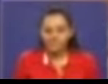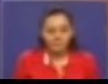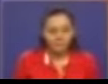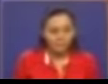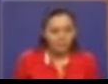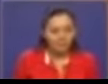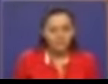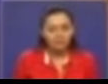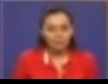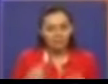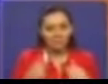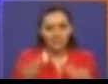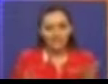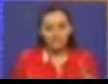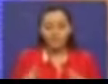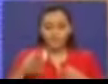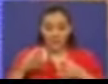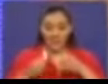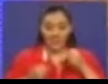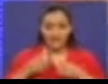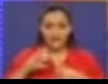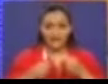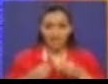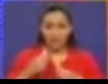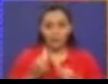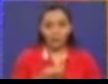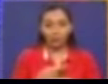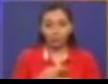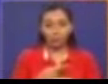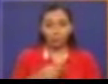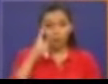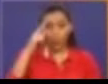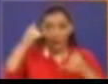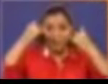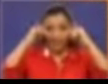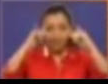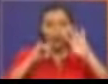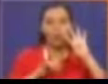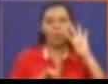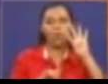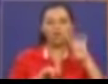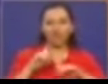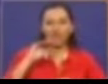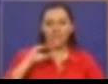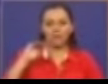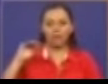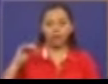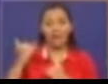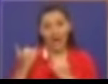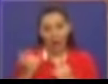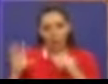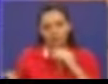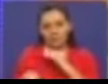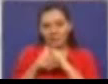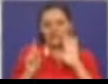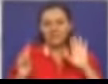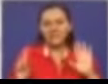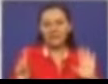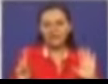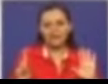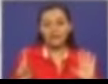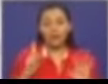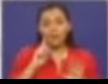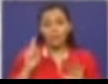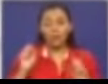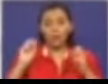promedio de leche en estos sectores era 4 litros por vaca. Ya estamos en 6 litros, pero con mejoramiento genético se puede llegar a